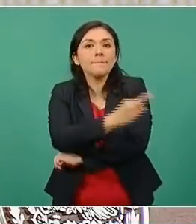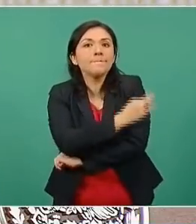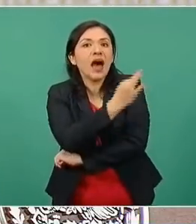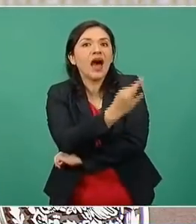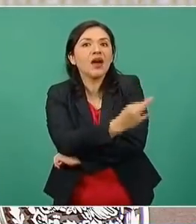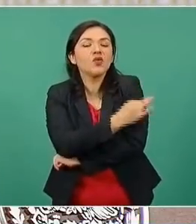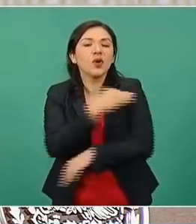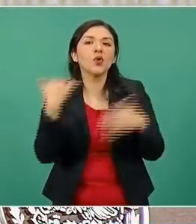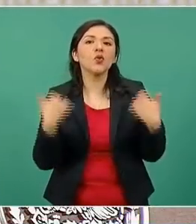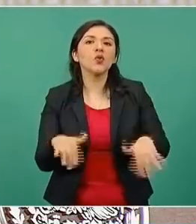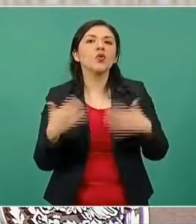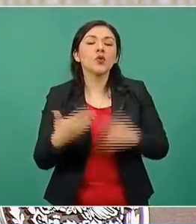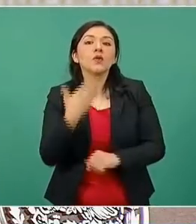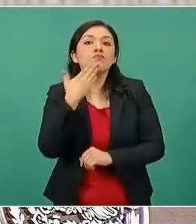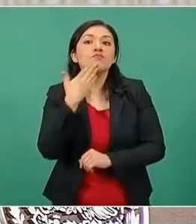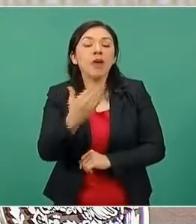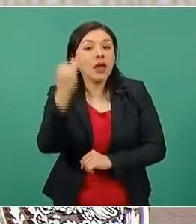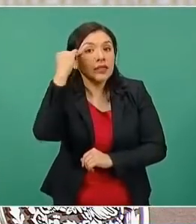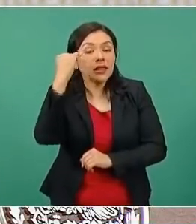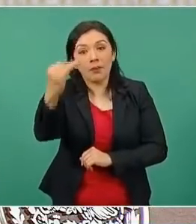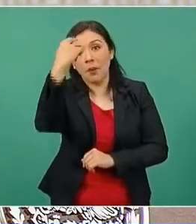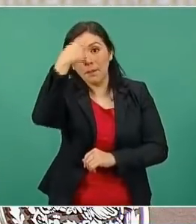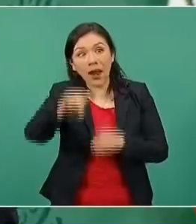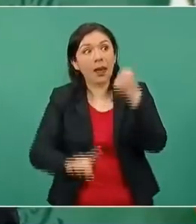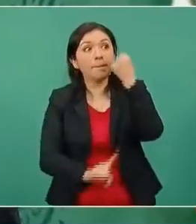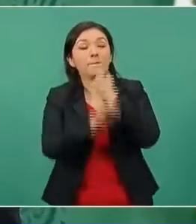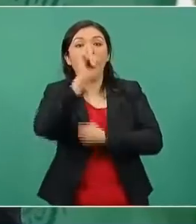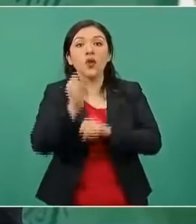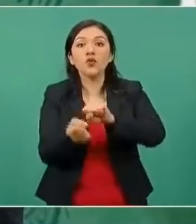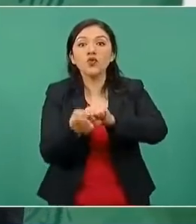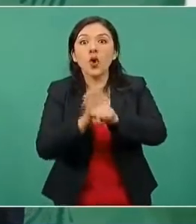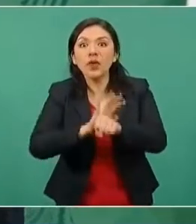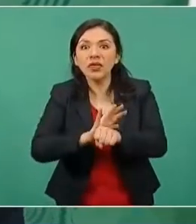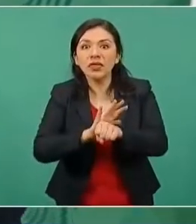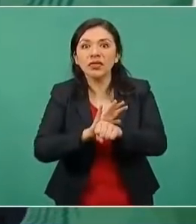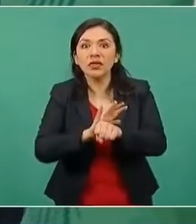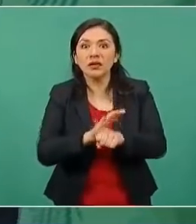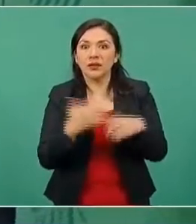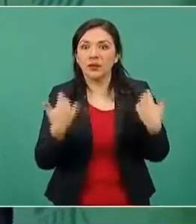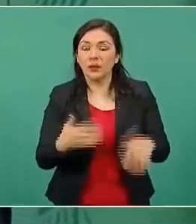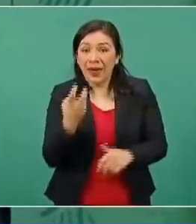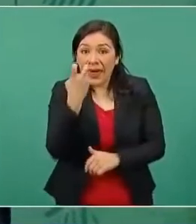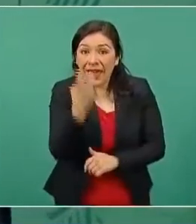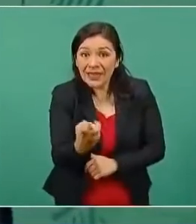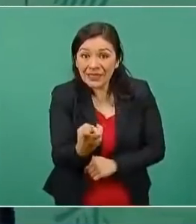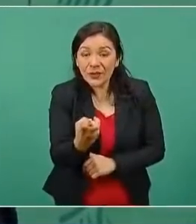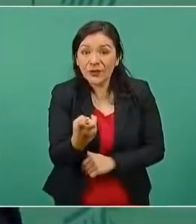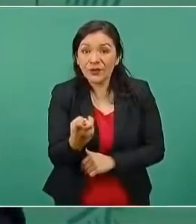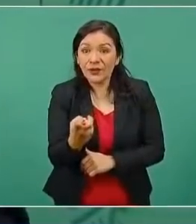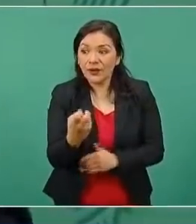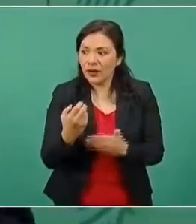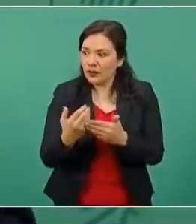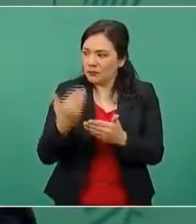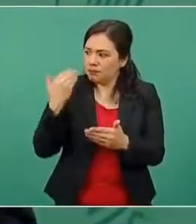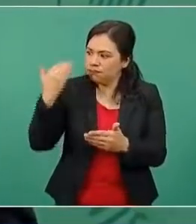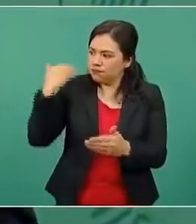una vacuna para enfrentar lo del COVID. Yo creo que eso de los últimos